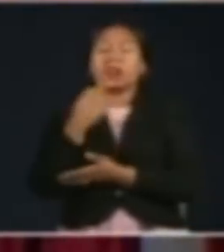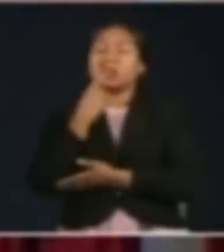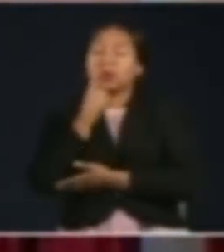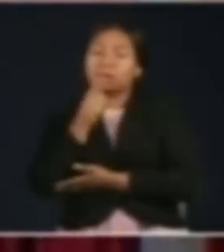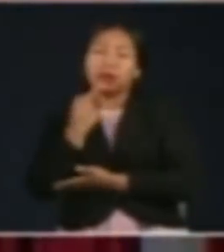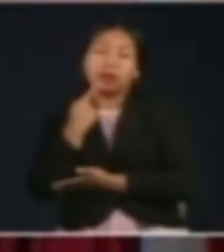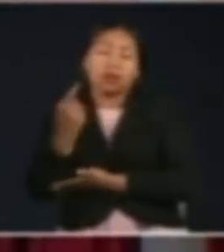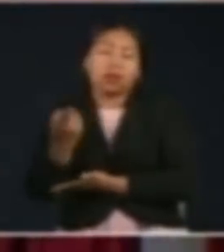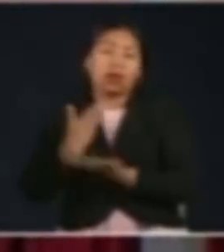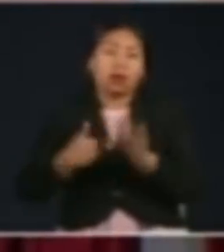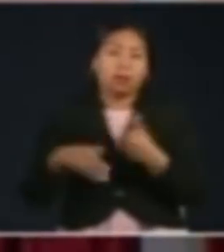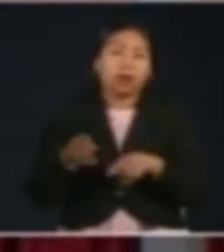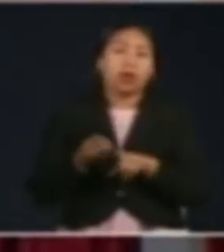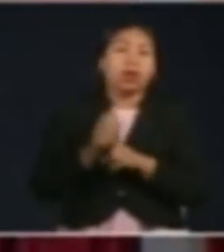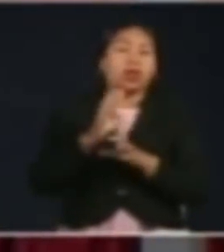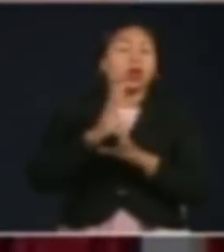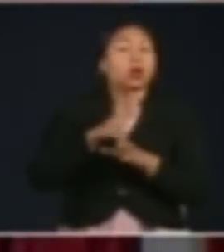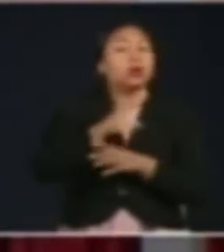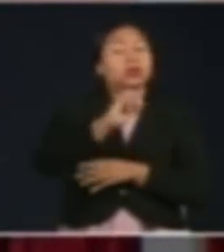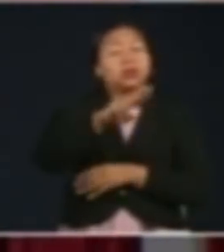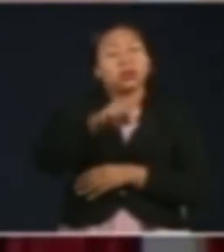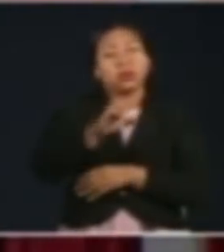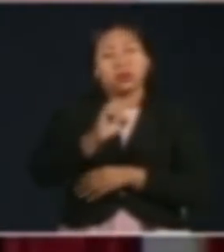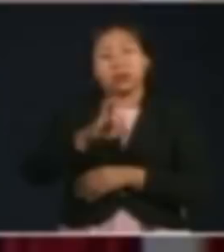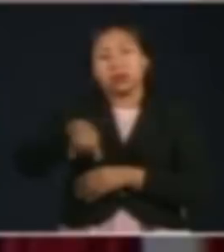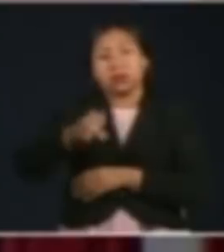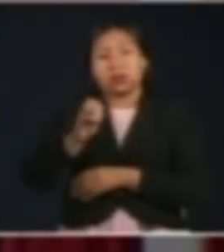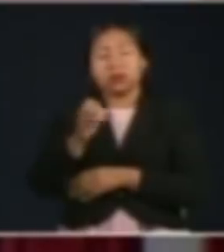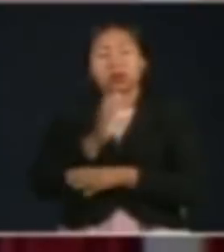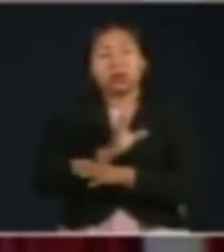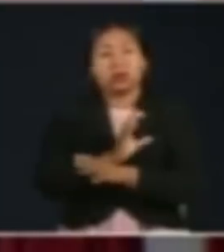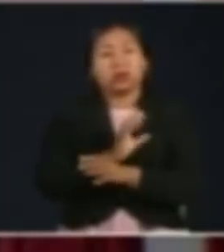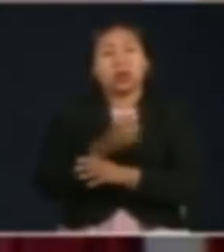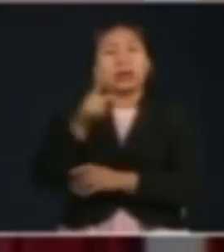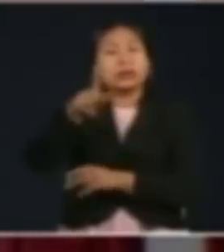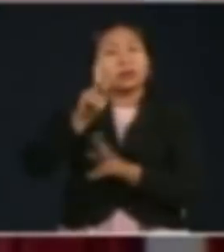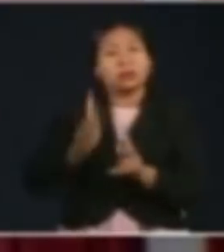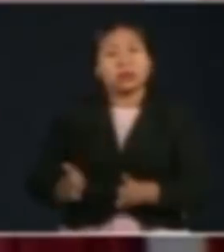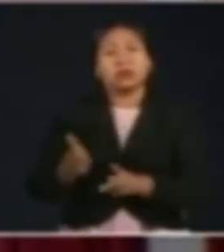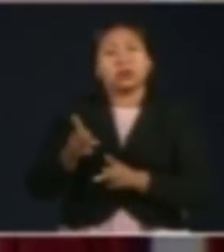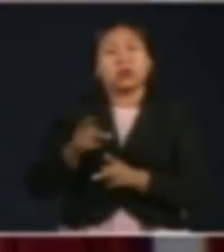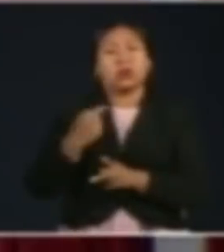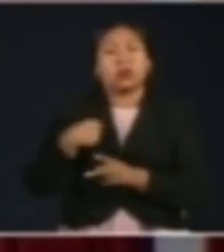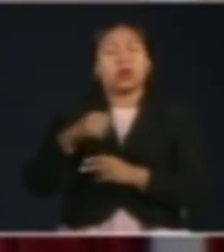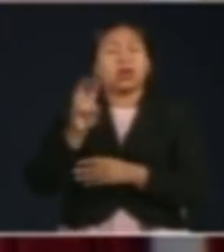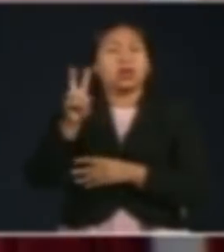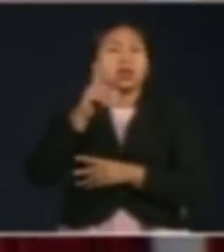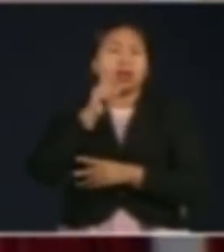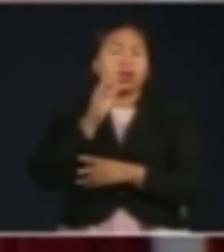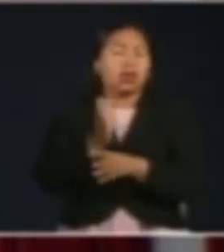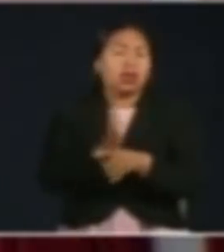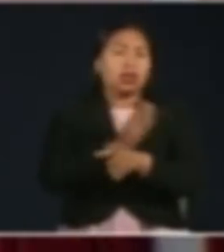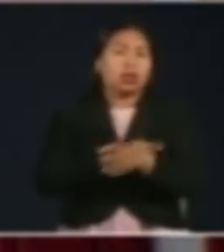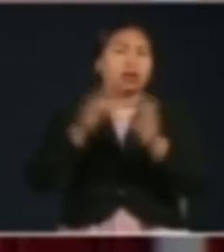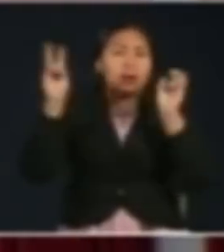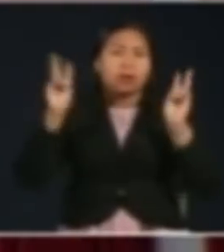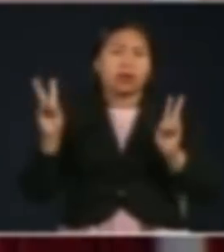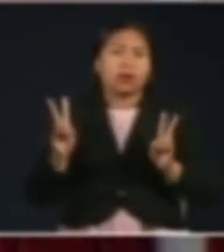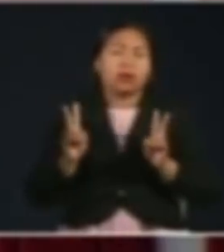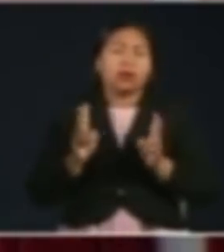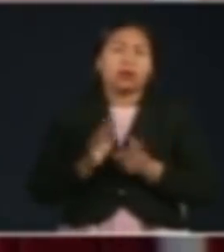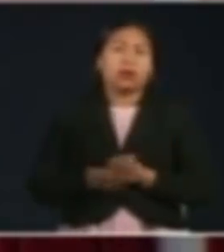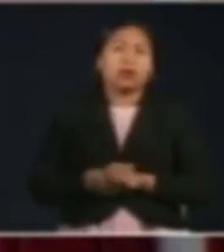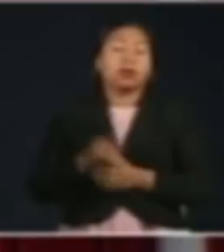del Consejo de Seguridad son las personas que estuvieron en el periodo de Varela. Y